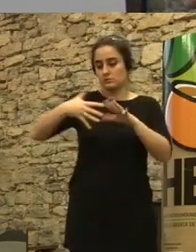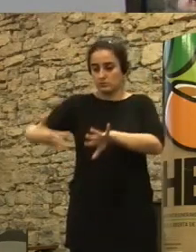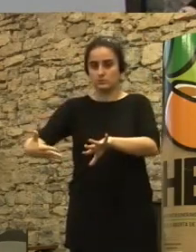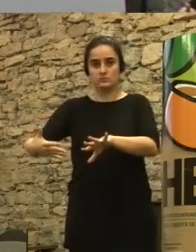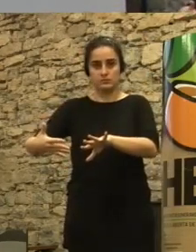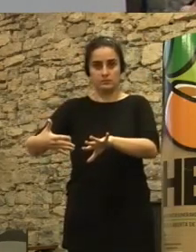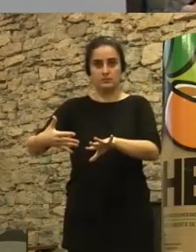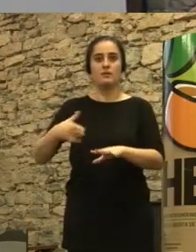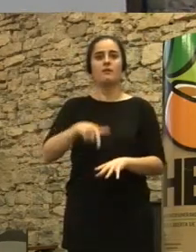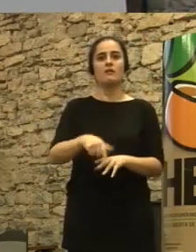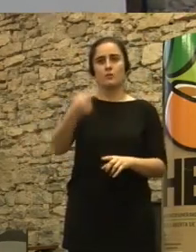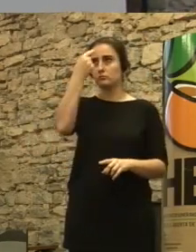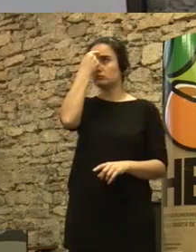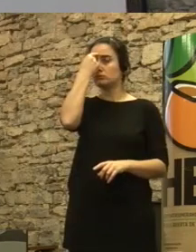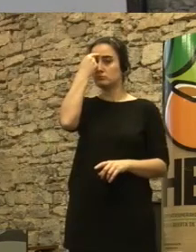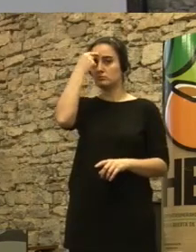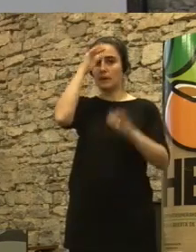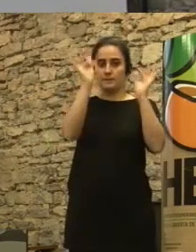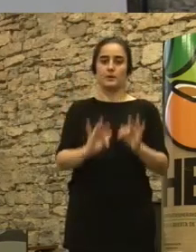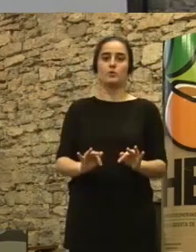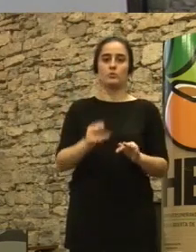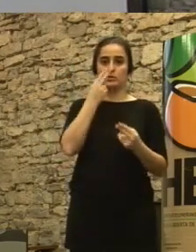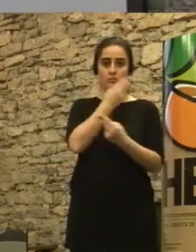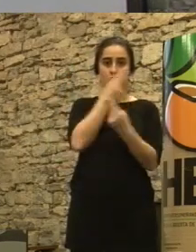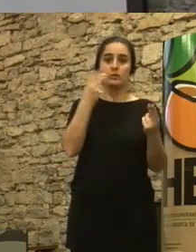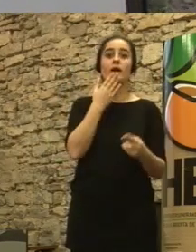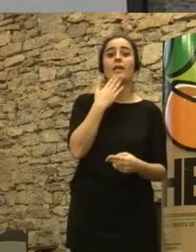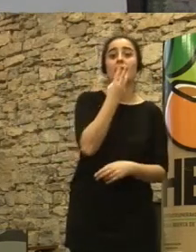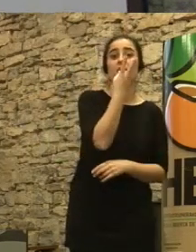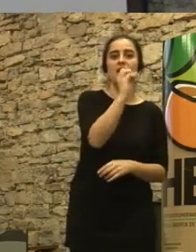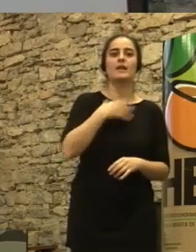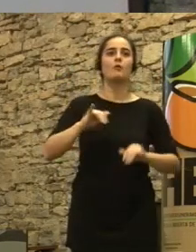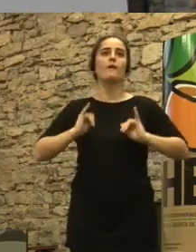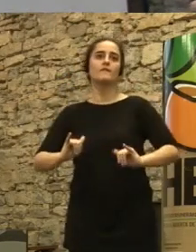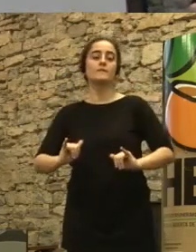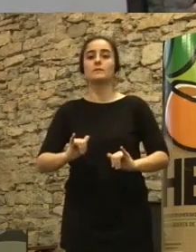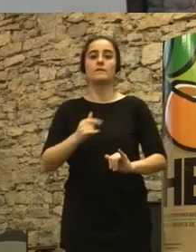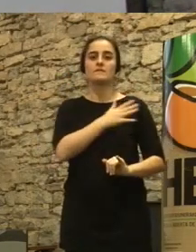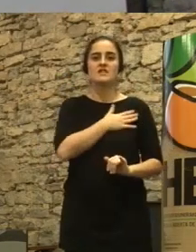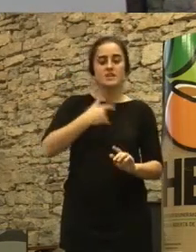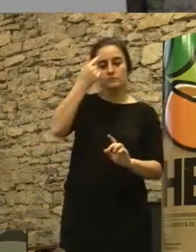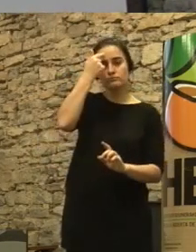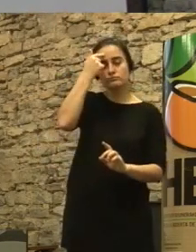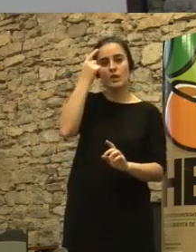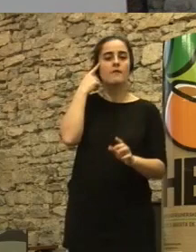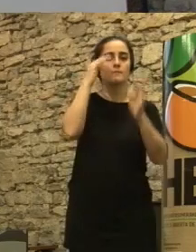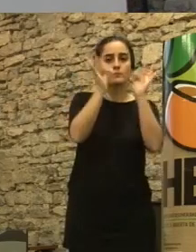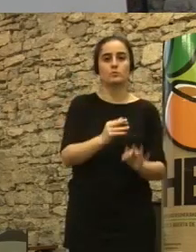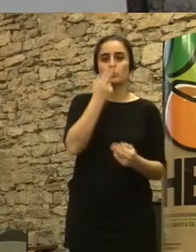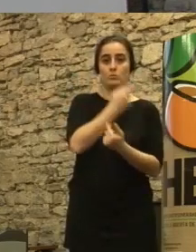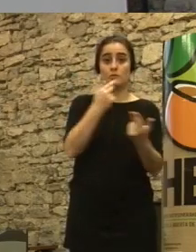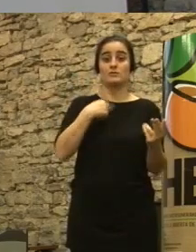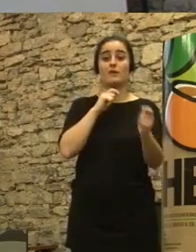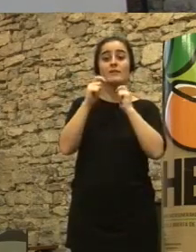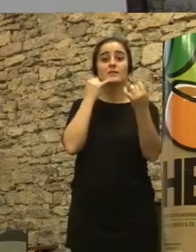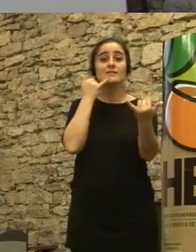obsesionada con el presupuesto público. Tiene 30 años, podría estar en discoteca, pero no. Está obsesionada con el presupuesto público. Cuando la entrevisté por